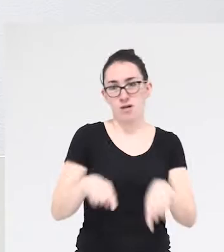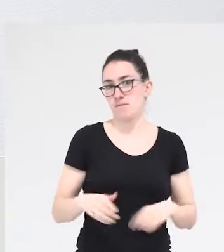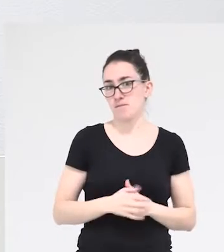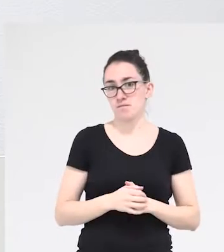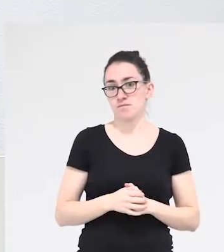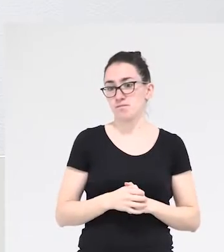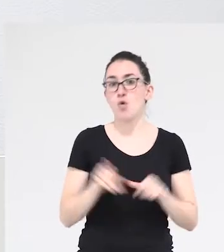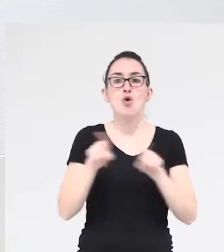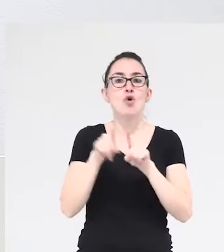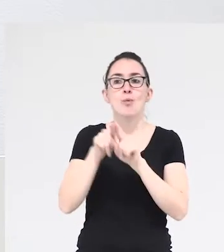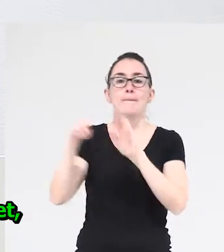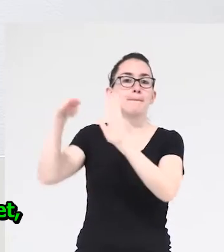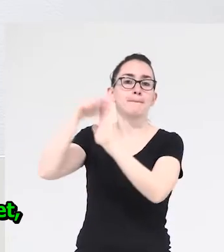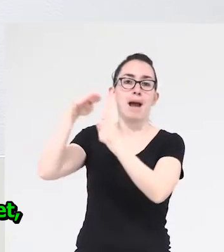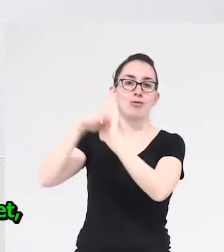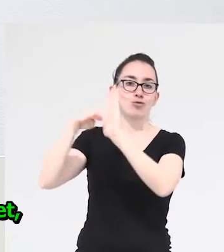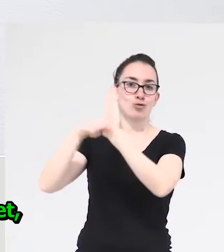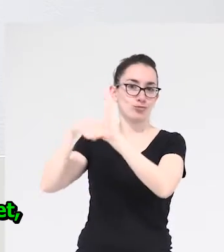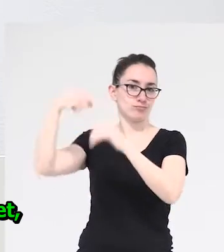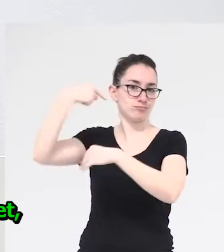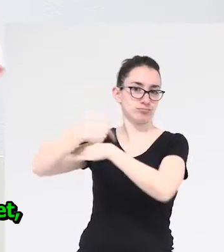nuestros patrones que